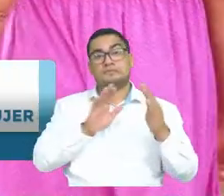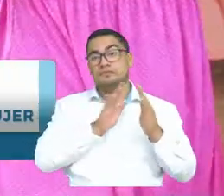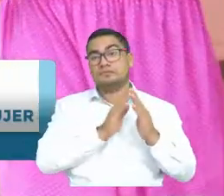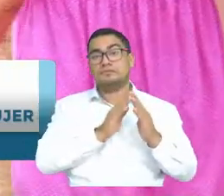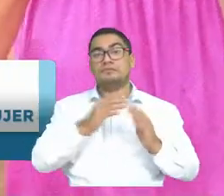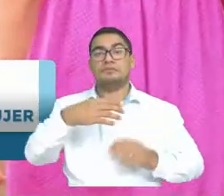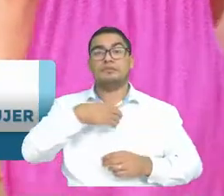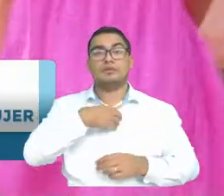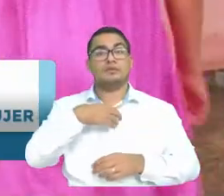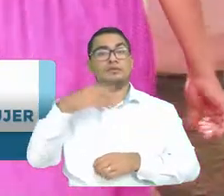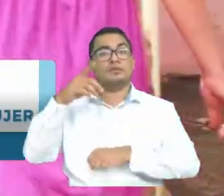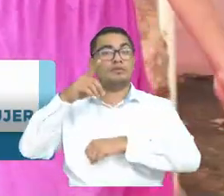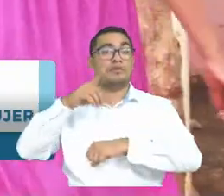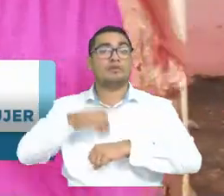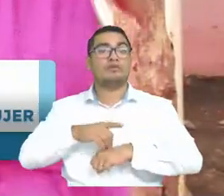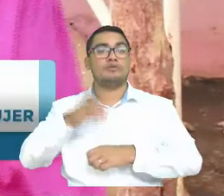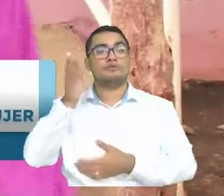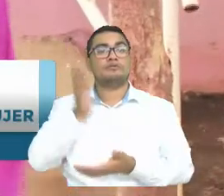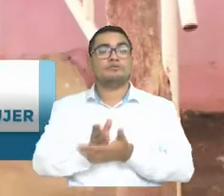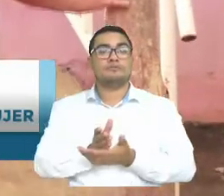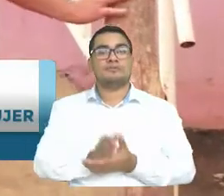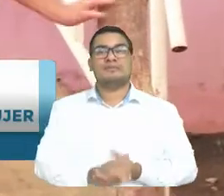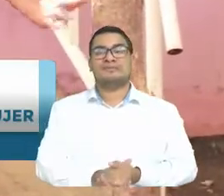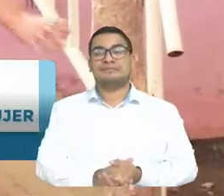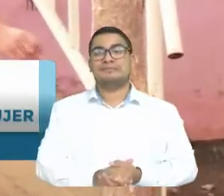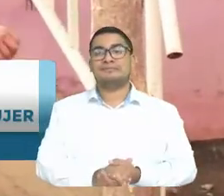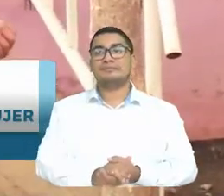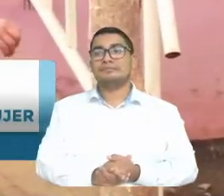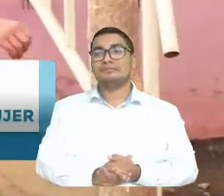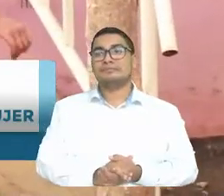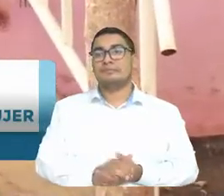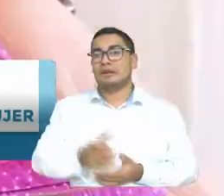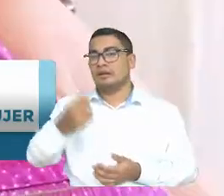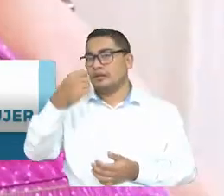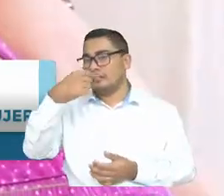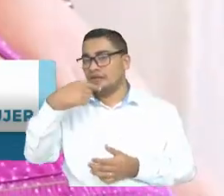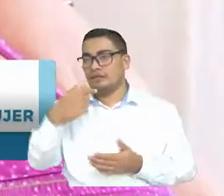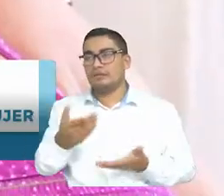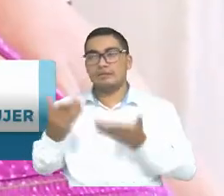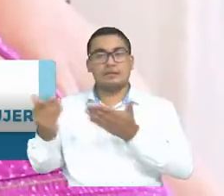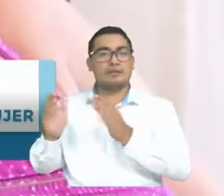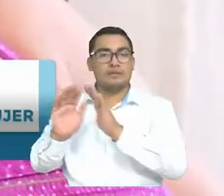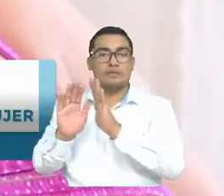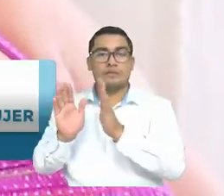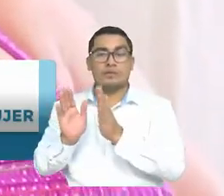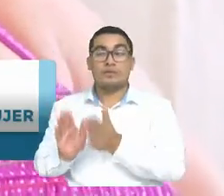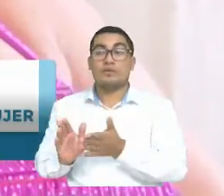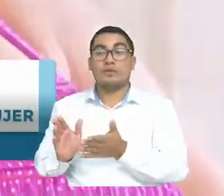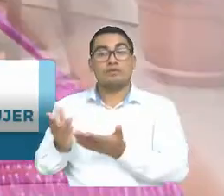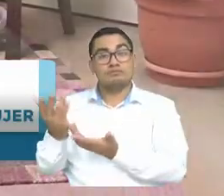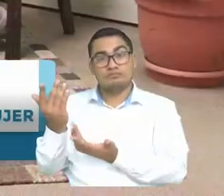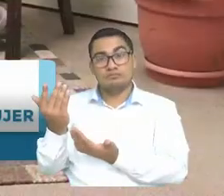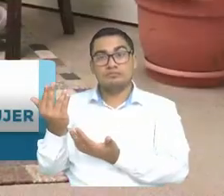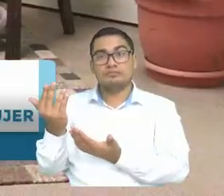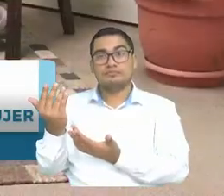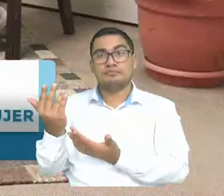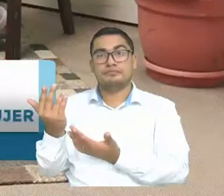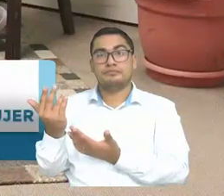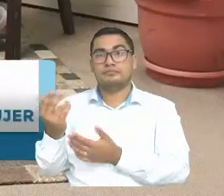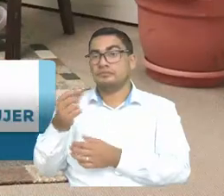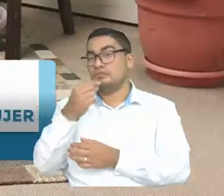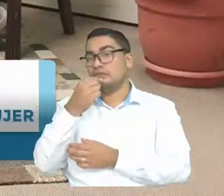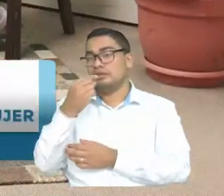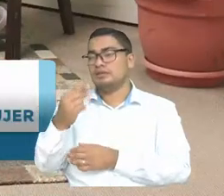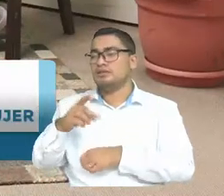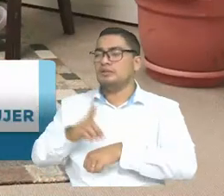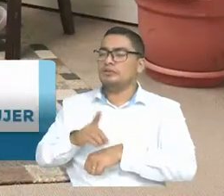son criterios de que el especialista toma. ¿Hay algún medicamento que se le aplica a la mujer cuando se le dice no, tiene que esperar? Cuando los criterios